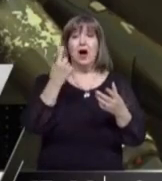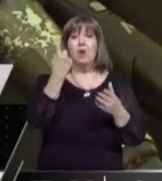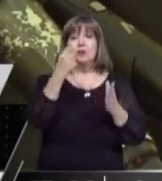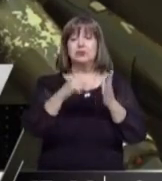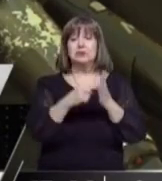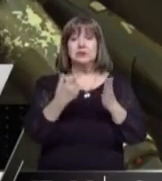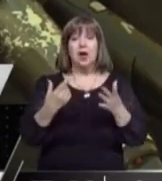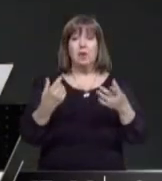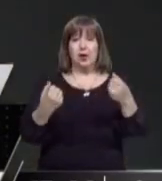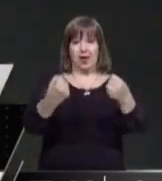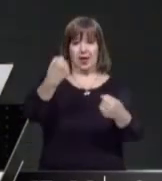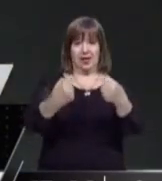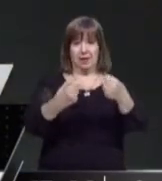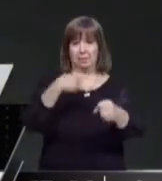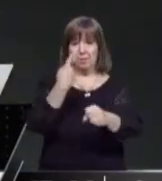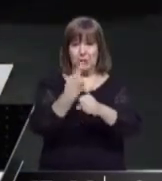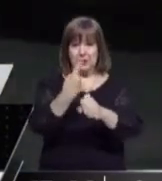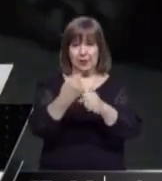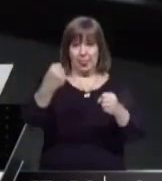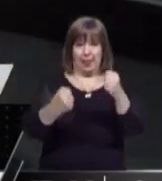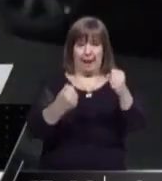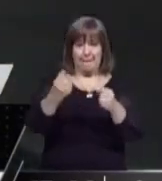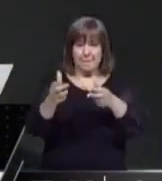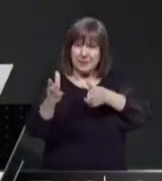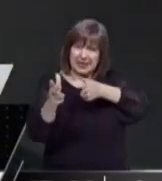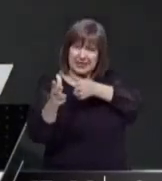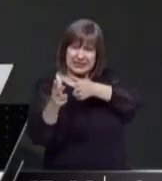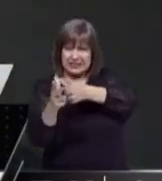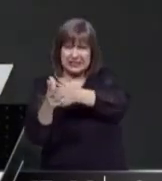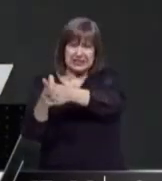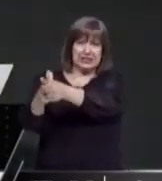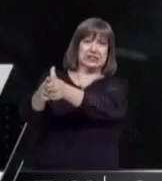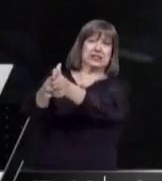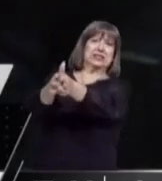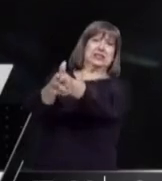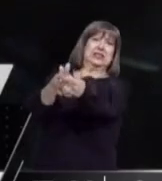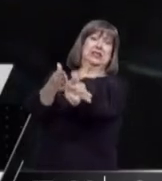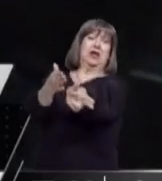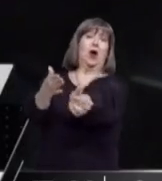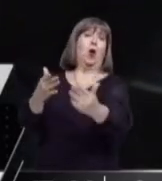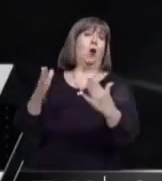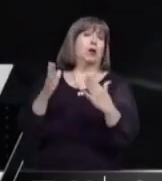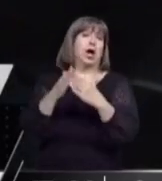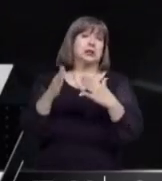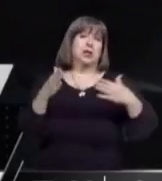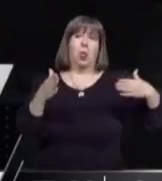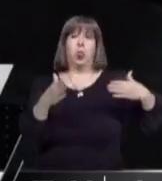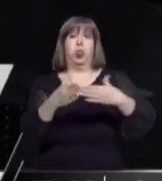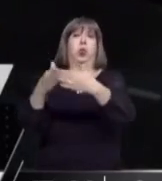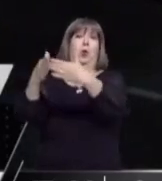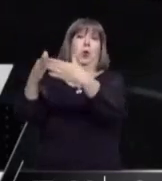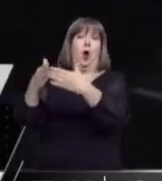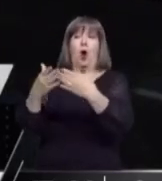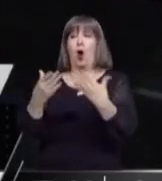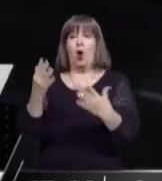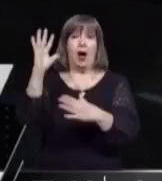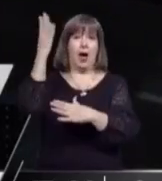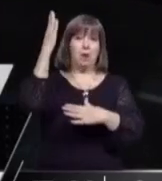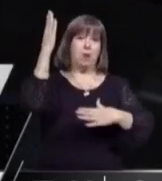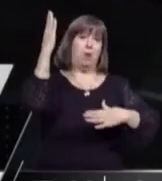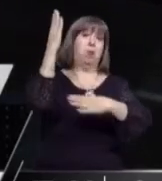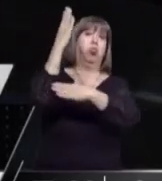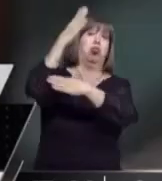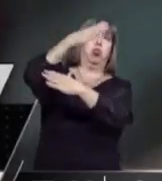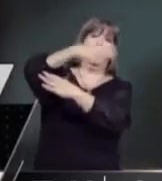producen una pérdida de dominio, y esa pérdida de dominio termina impactando contra algún bien cuando tenemos la suerte de que no sea contra